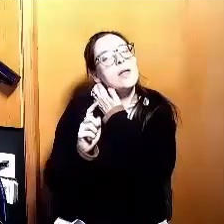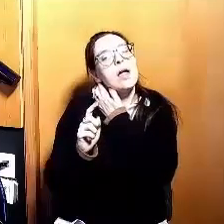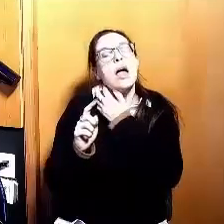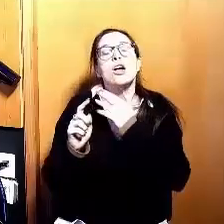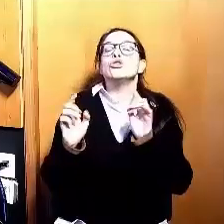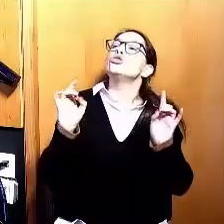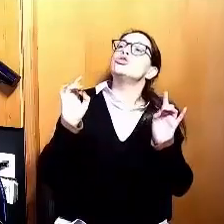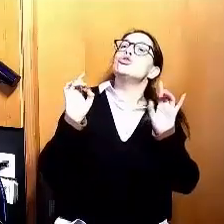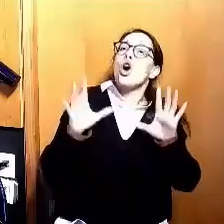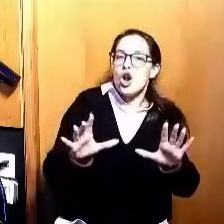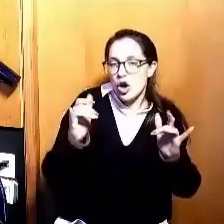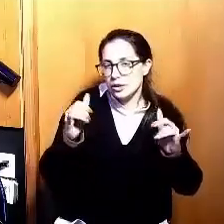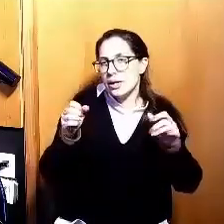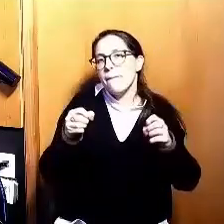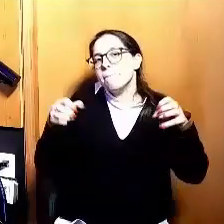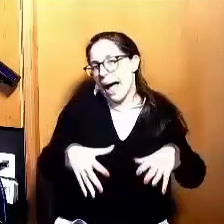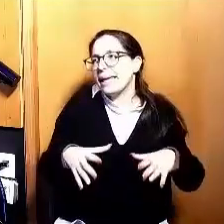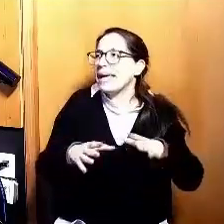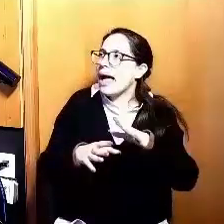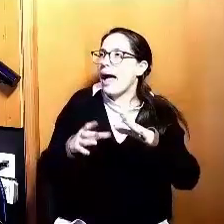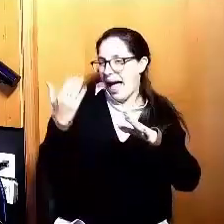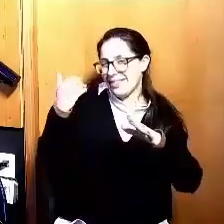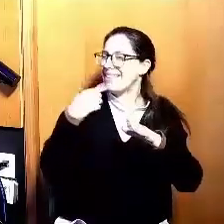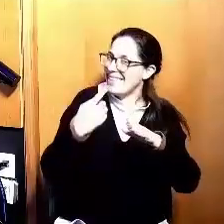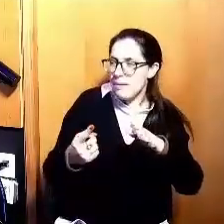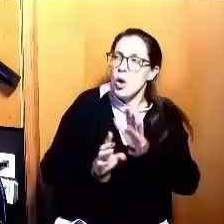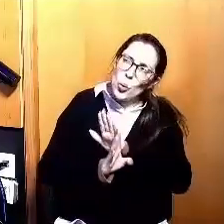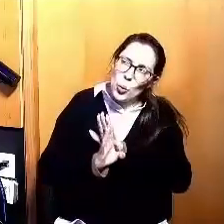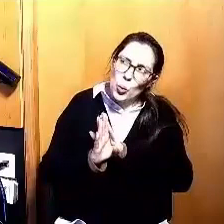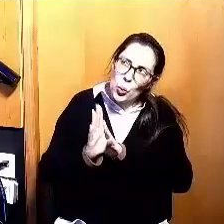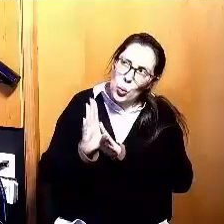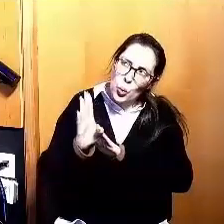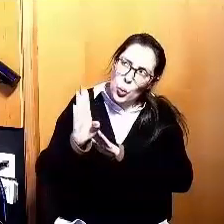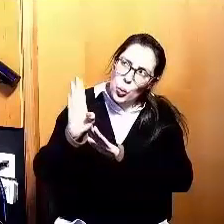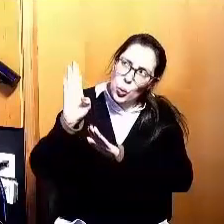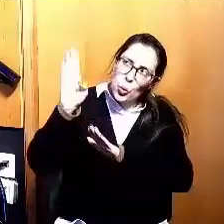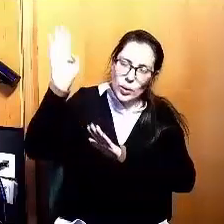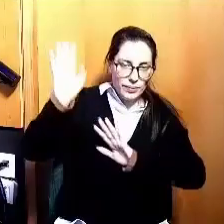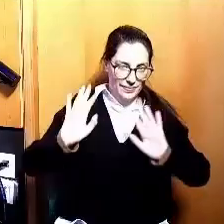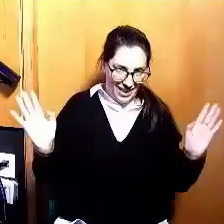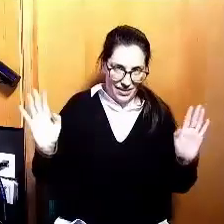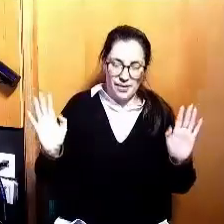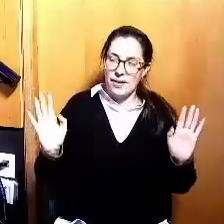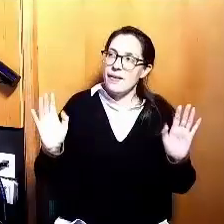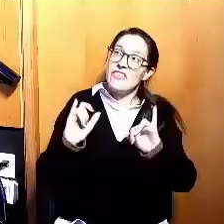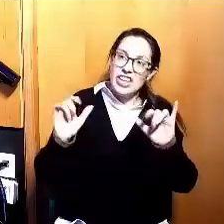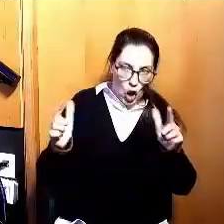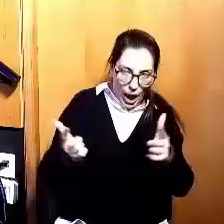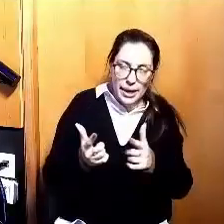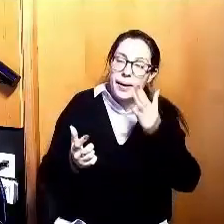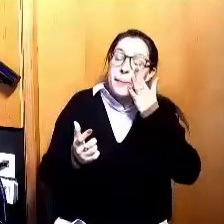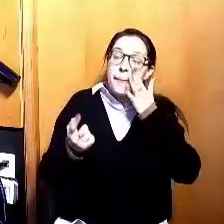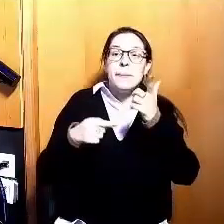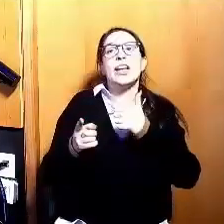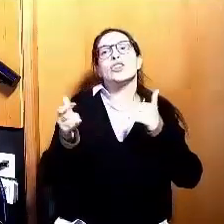solamente en el mundo de Disney todo hubiera sido cuesta arriba y hasta el infinito y más allá, en el paraíso, ¿no? Está